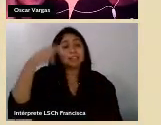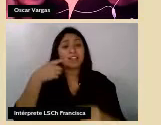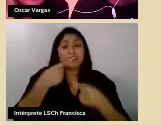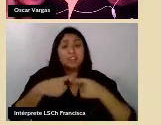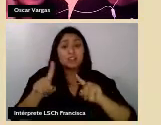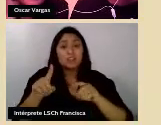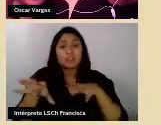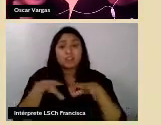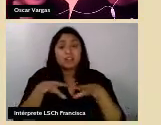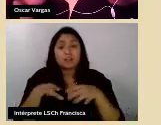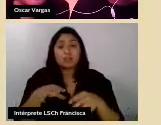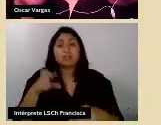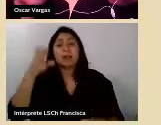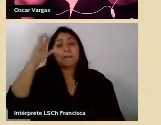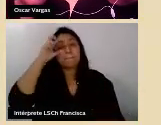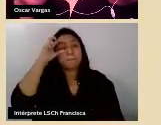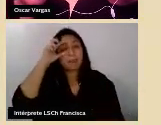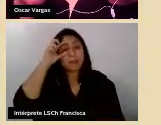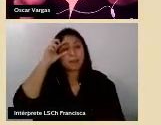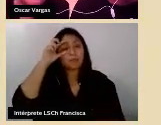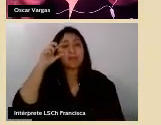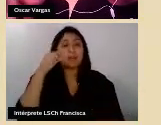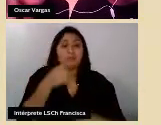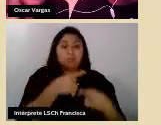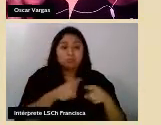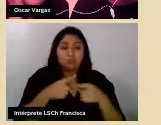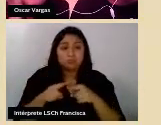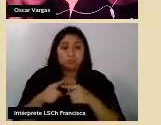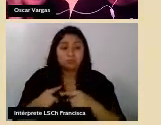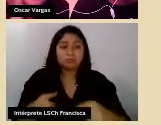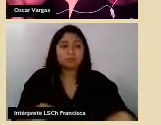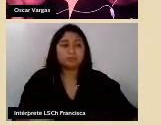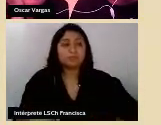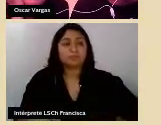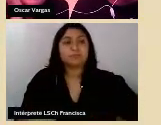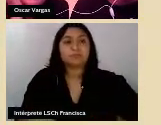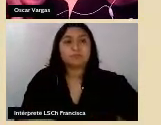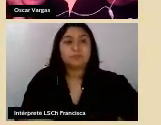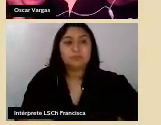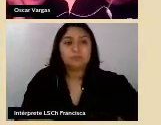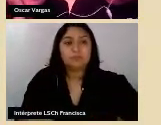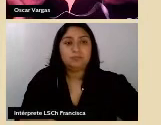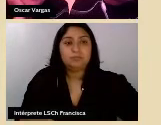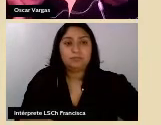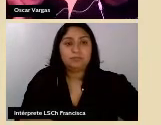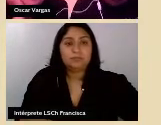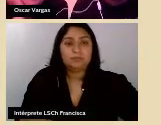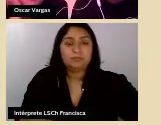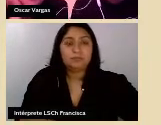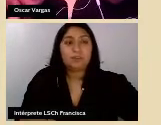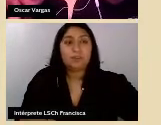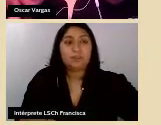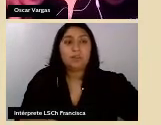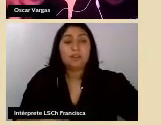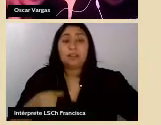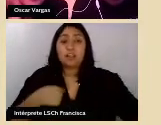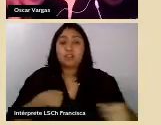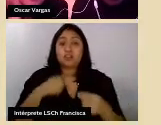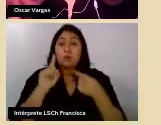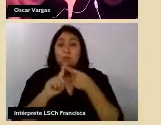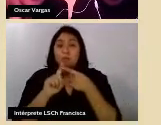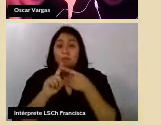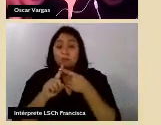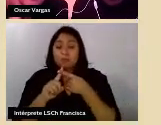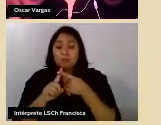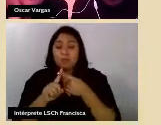la Paulita o cualquiera me pone ahí para yo participar. Pero no, estoy feliz con el